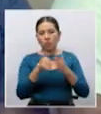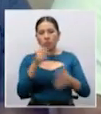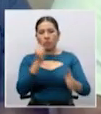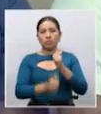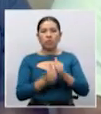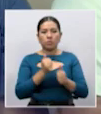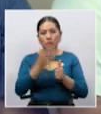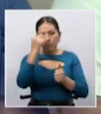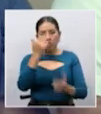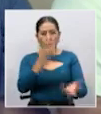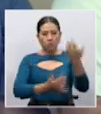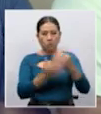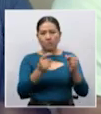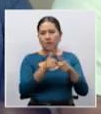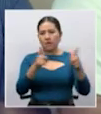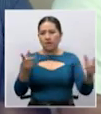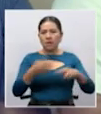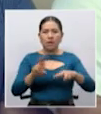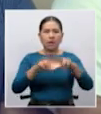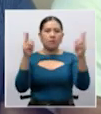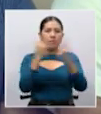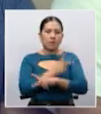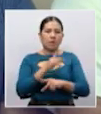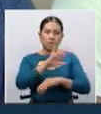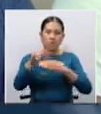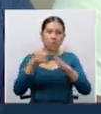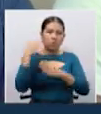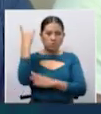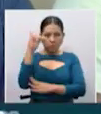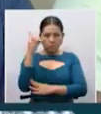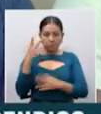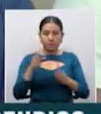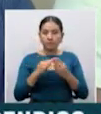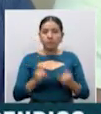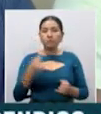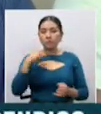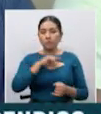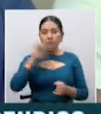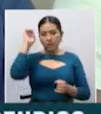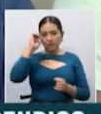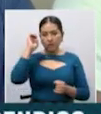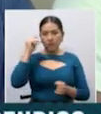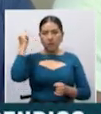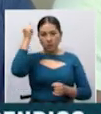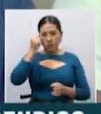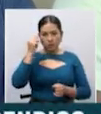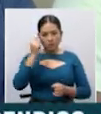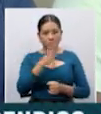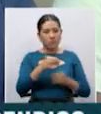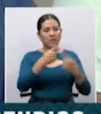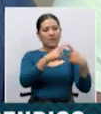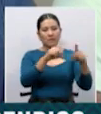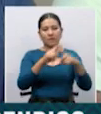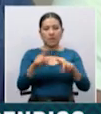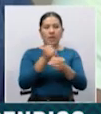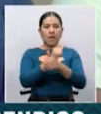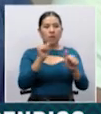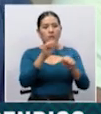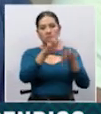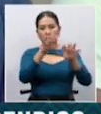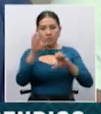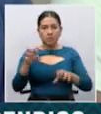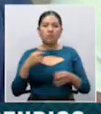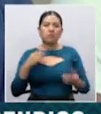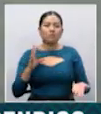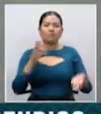presencia de incendios en el territorio nacional. El nivel central del Estado y las entidades territoriales autónomas